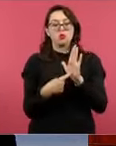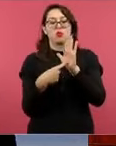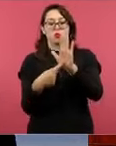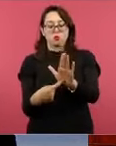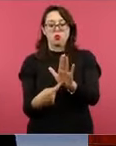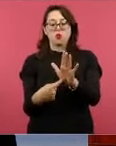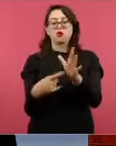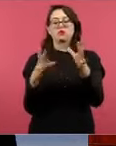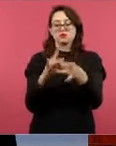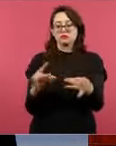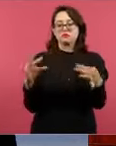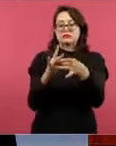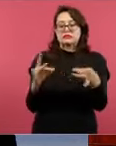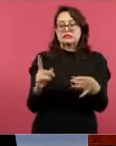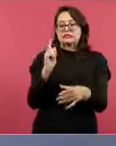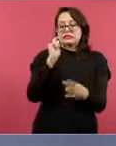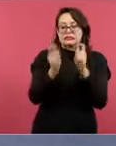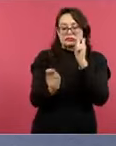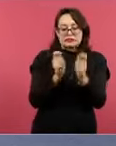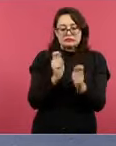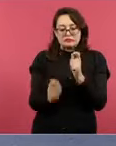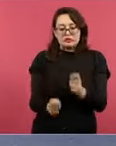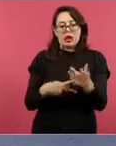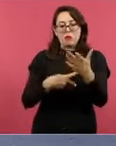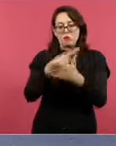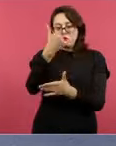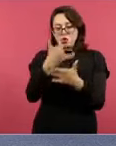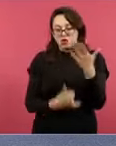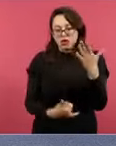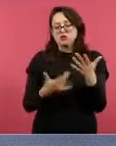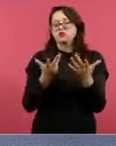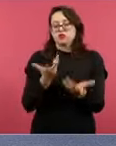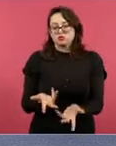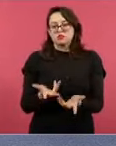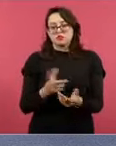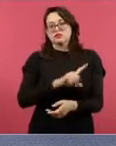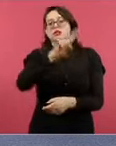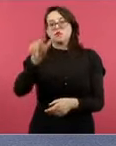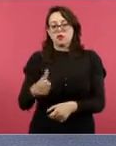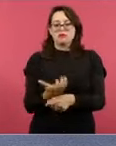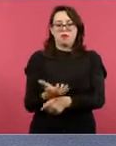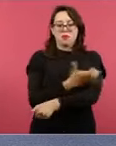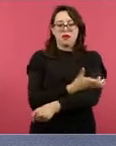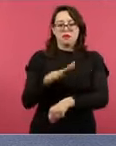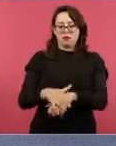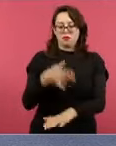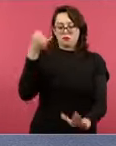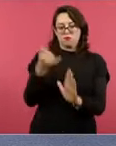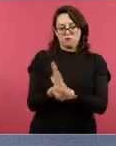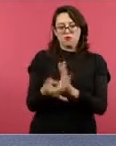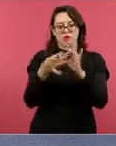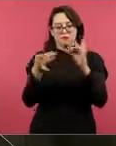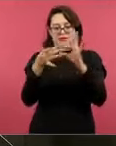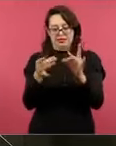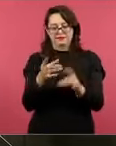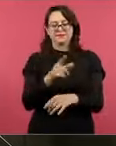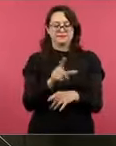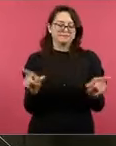compañeras desglosarán ellas su propio proyecto para explicar a grandes rasgos de lo que corresponde. Eso es todo,